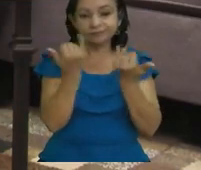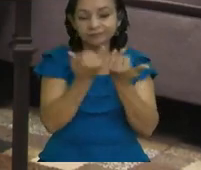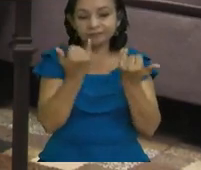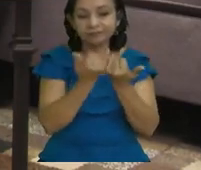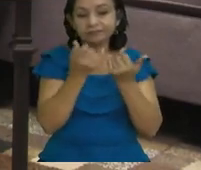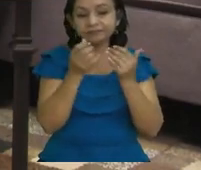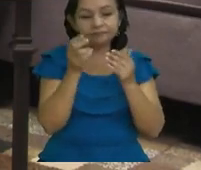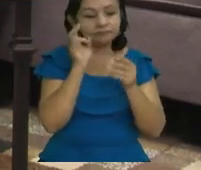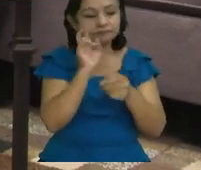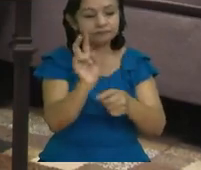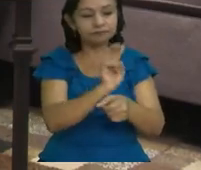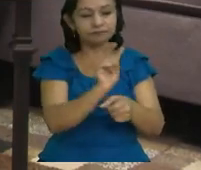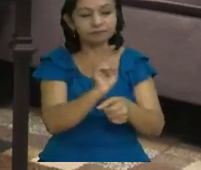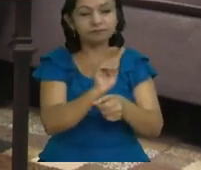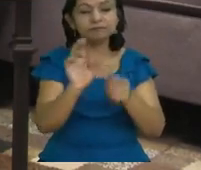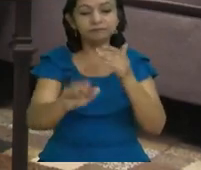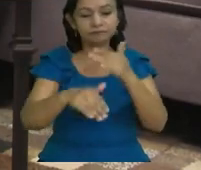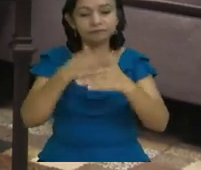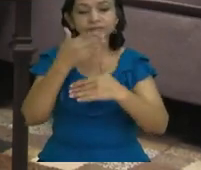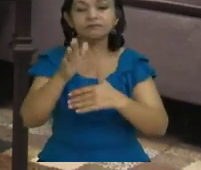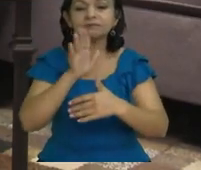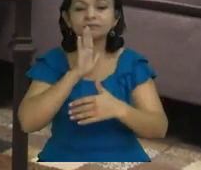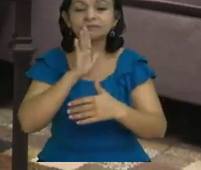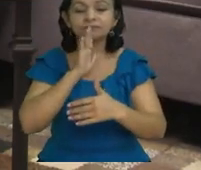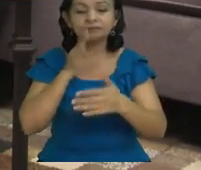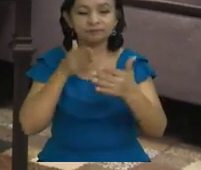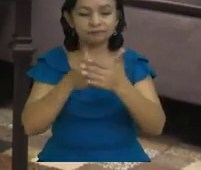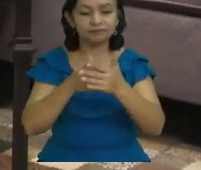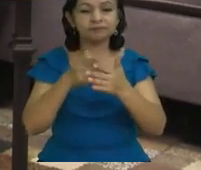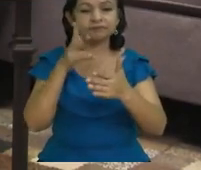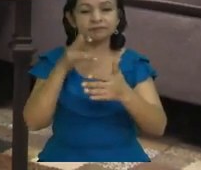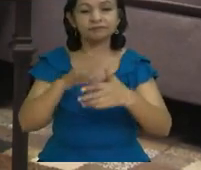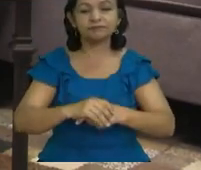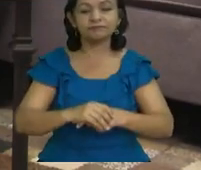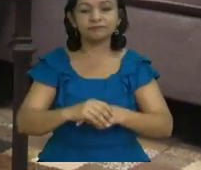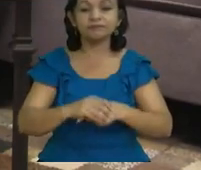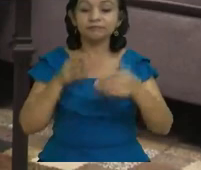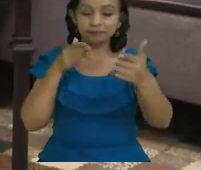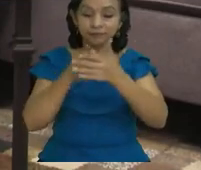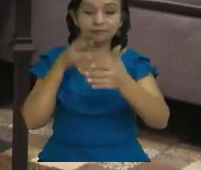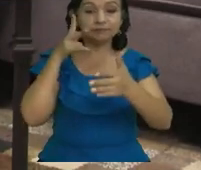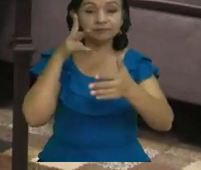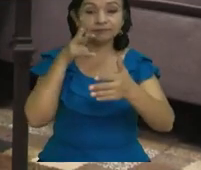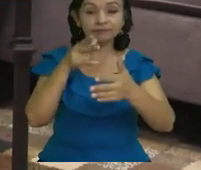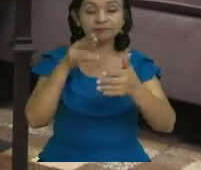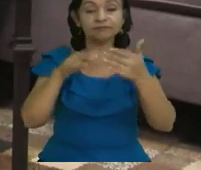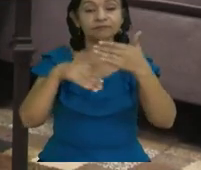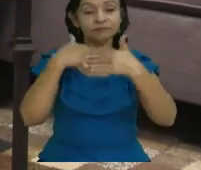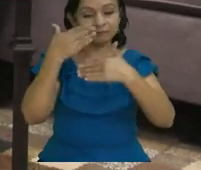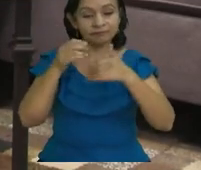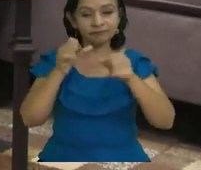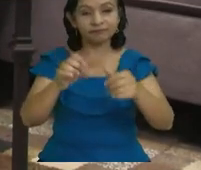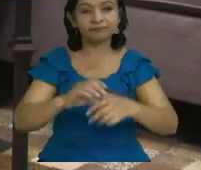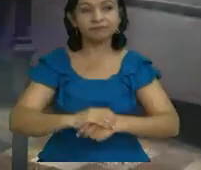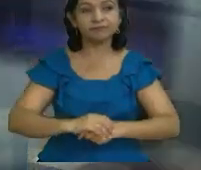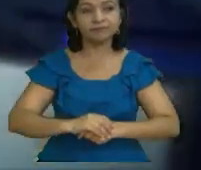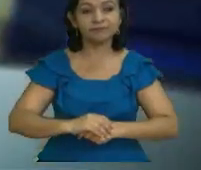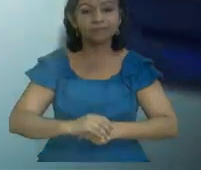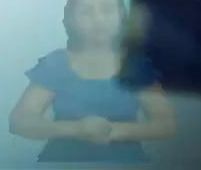un seguimiento. Hablamos de esos rubros y de esos productos al volver de la pausa. Claro que sí. Tenemos que hacer una pausa muy breve, ya